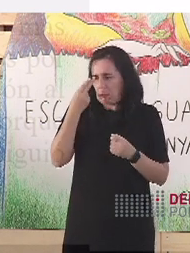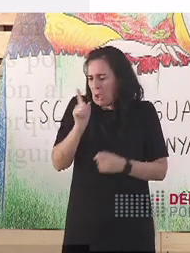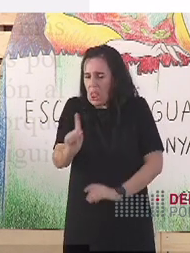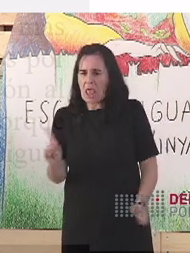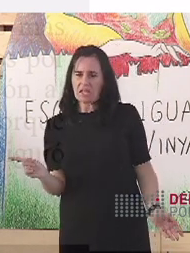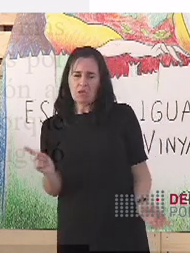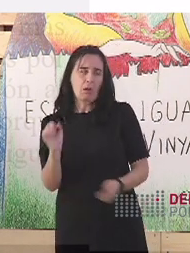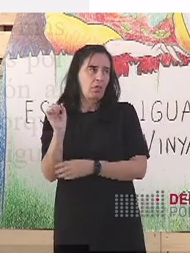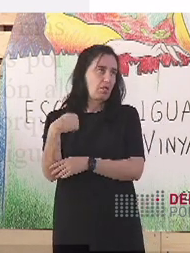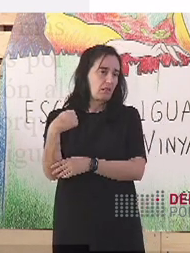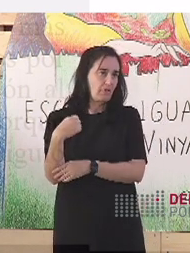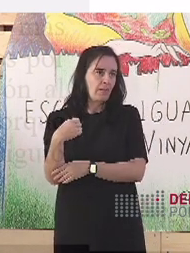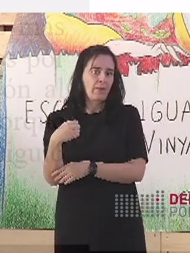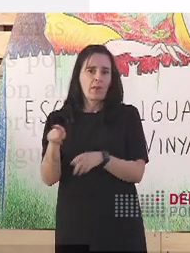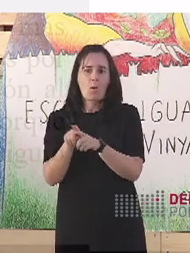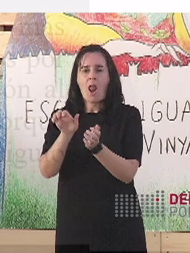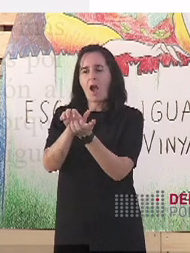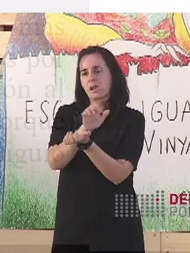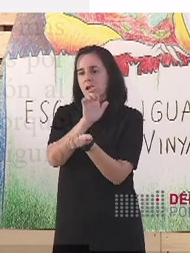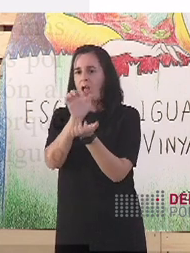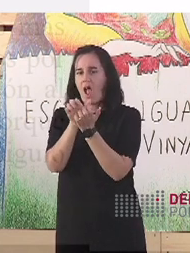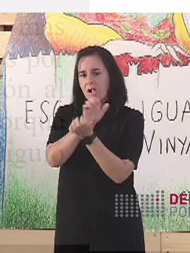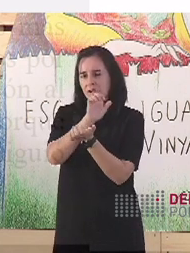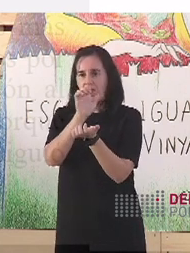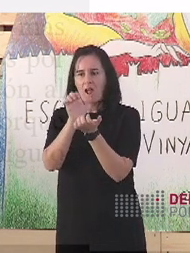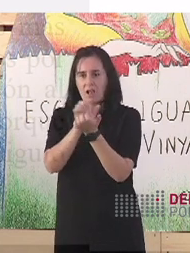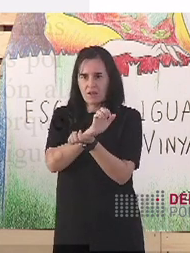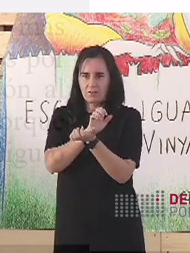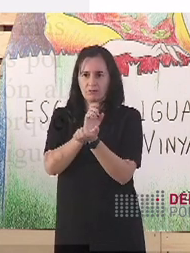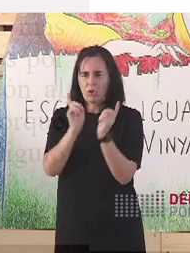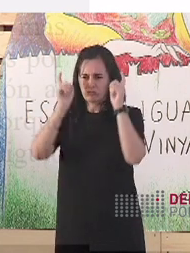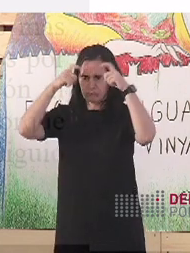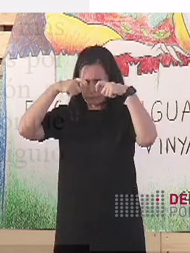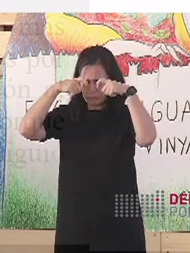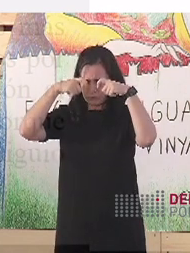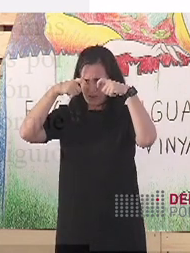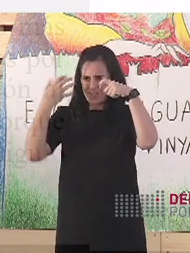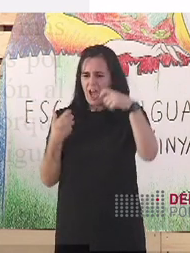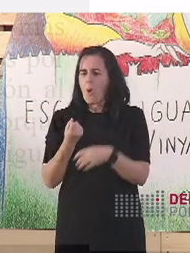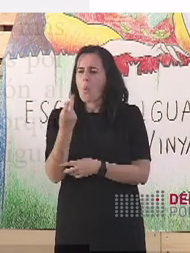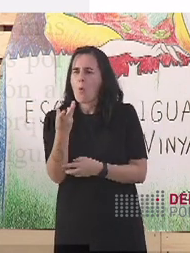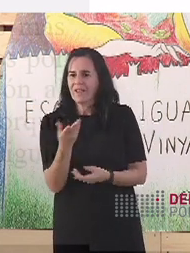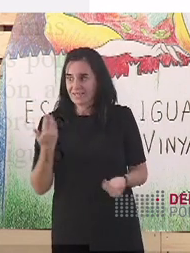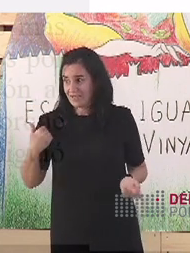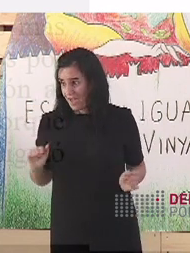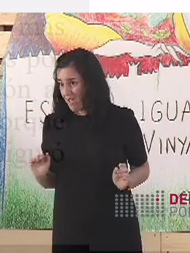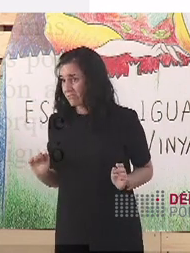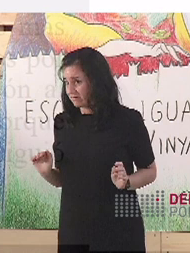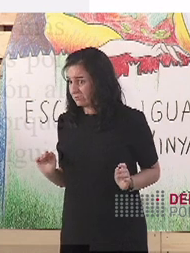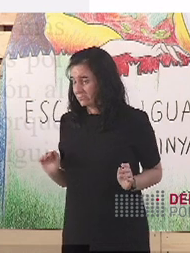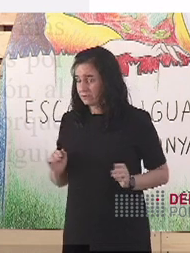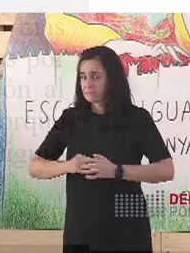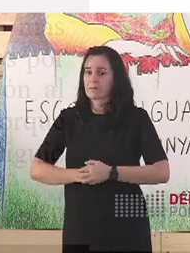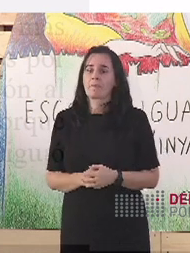movía la mandíbula de lado a lado, frotándose la cara con el ceño fruncido. ¿Cuántas mamadas llevaría esa mujer ese día?